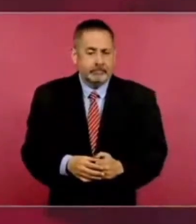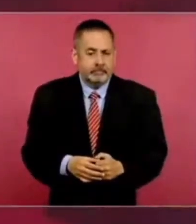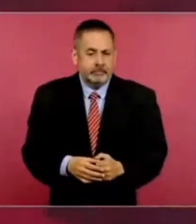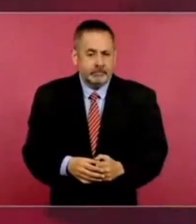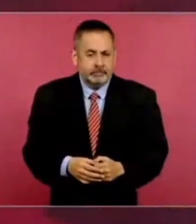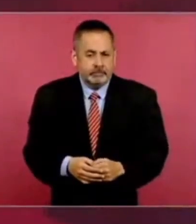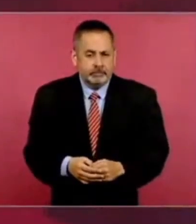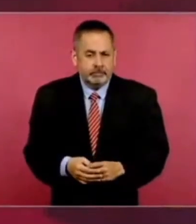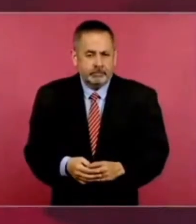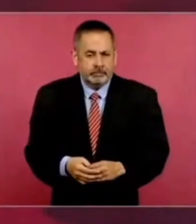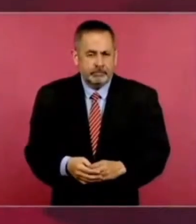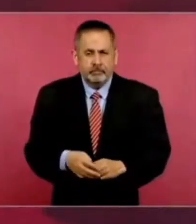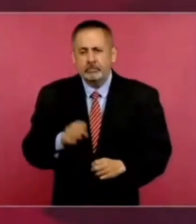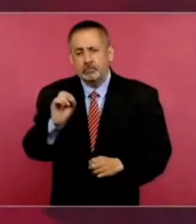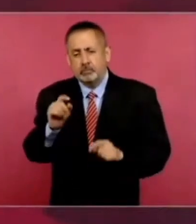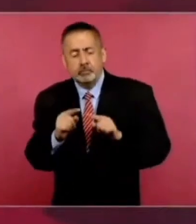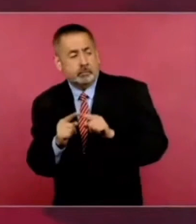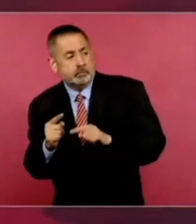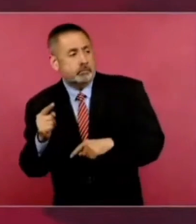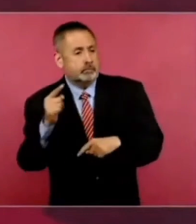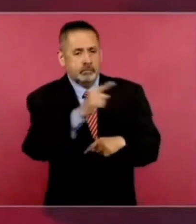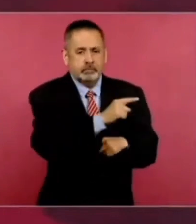O Los Cabos,